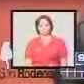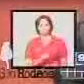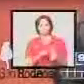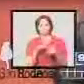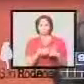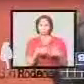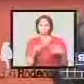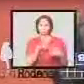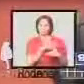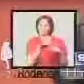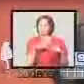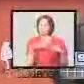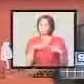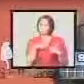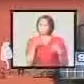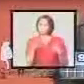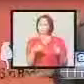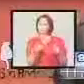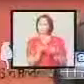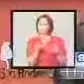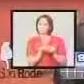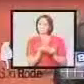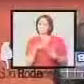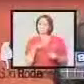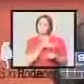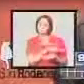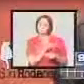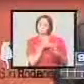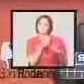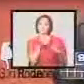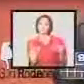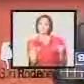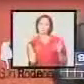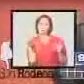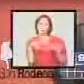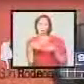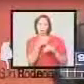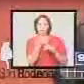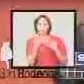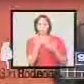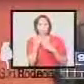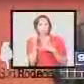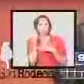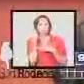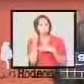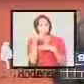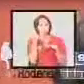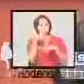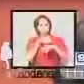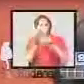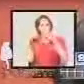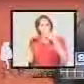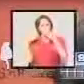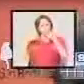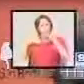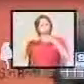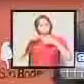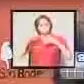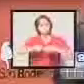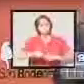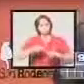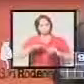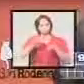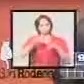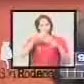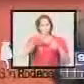Nosotros hoy estamos ofreciéndole también a nuestros clientes, a aquellos que obtuvieron un crédito en dólares en algún momento y generan ingresos en